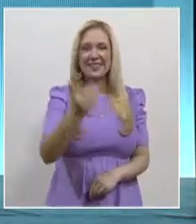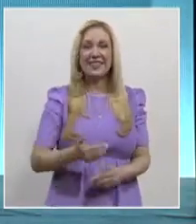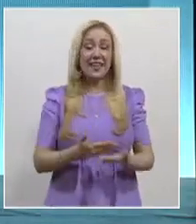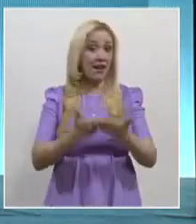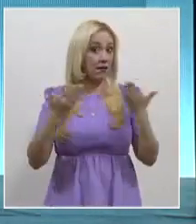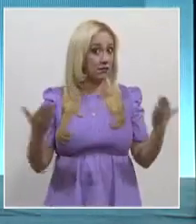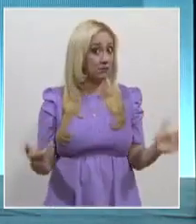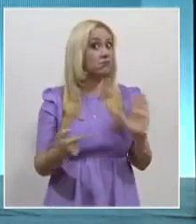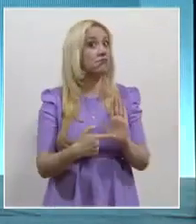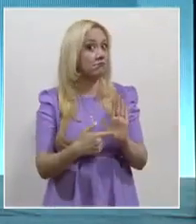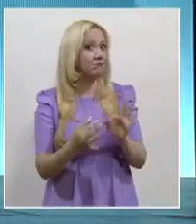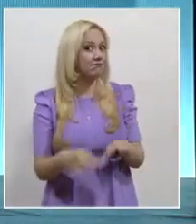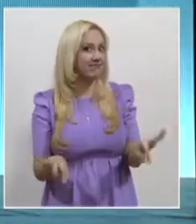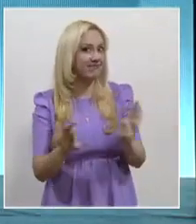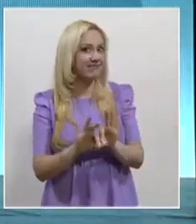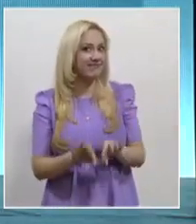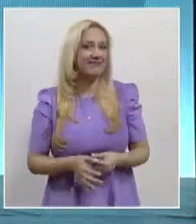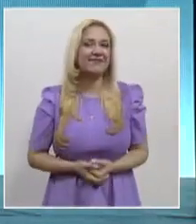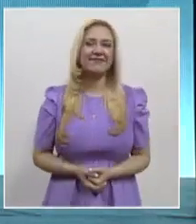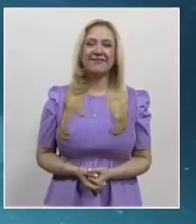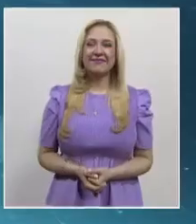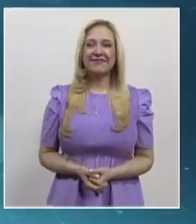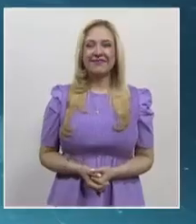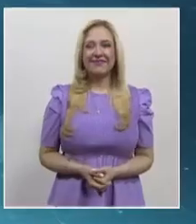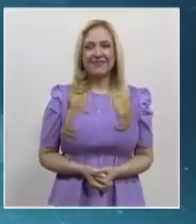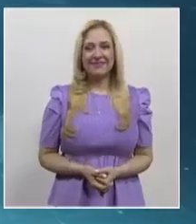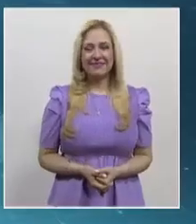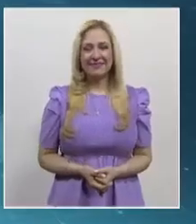ahora con lo más importante.